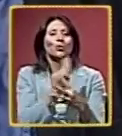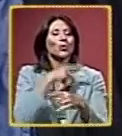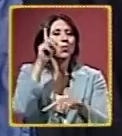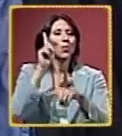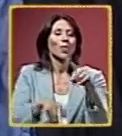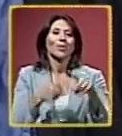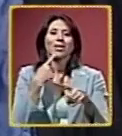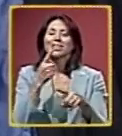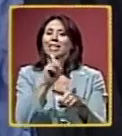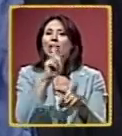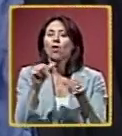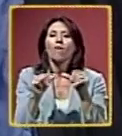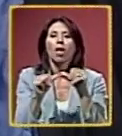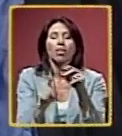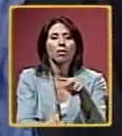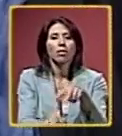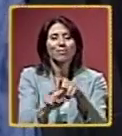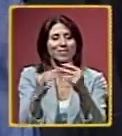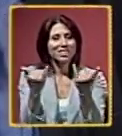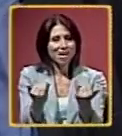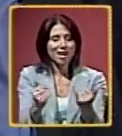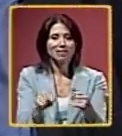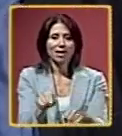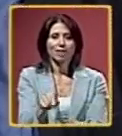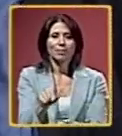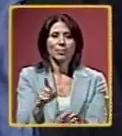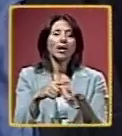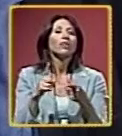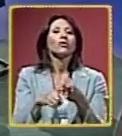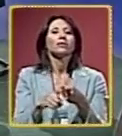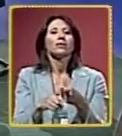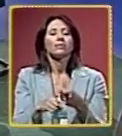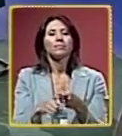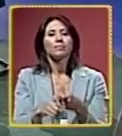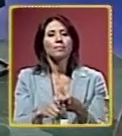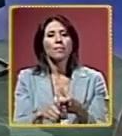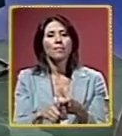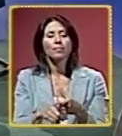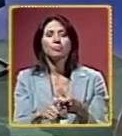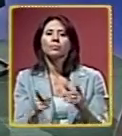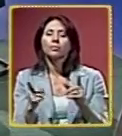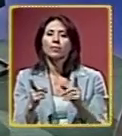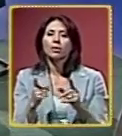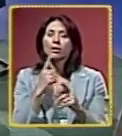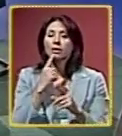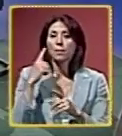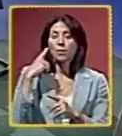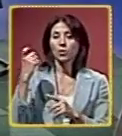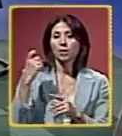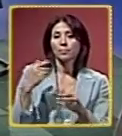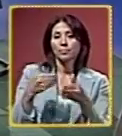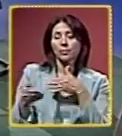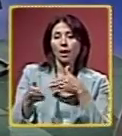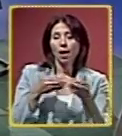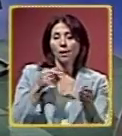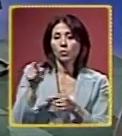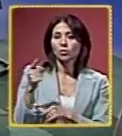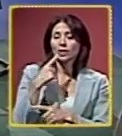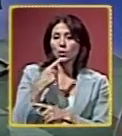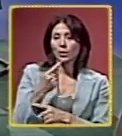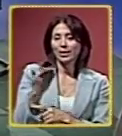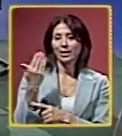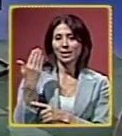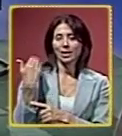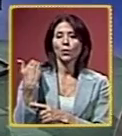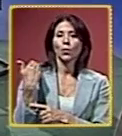va, ya está ahí. Entonces, y eso es curioso, don Fernando, porque aunque usted lo acaba